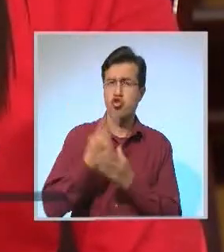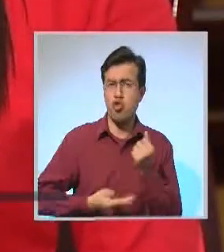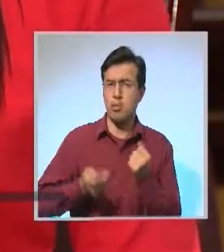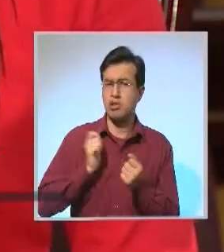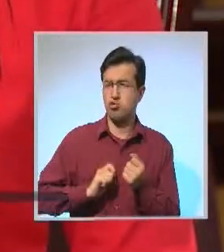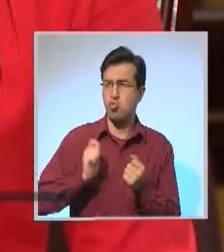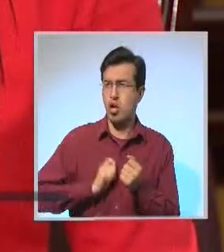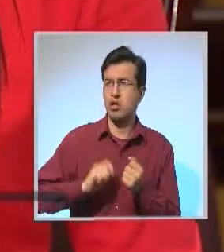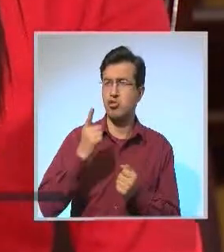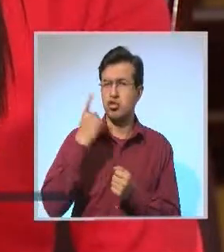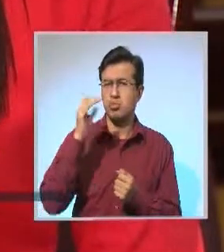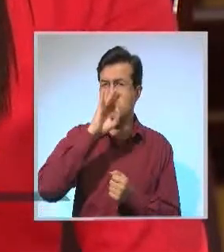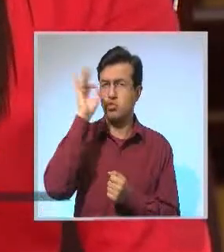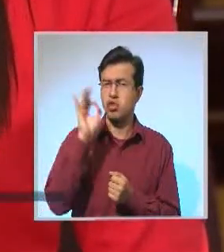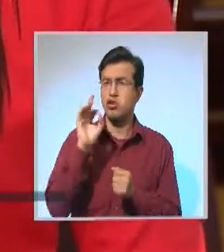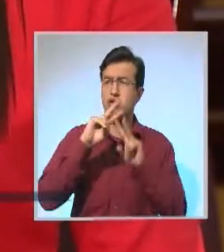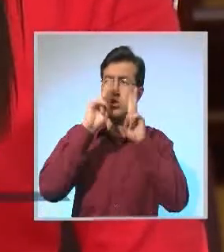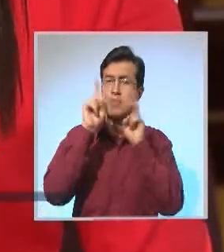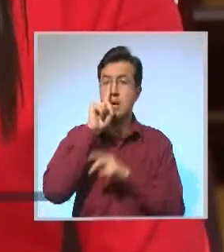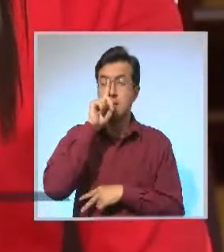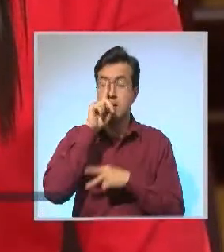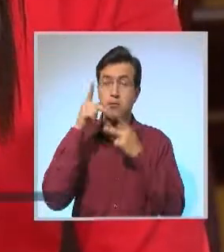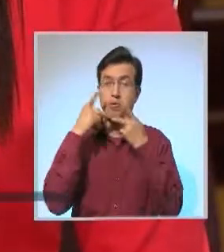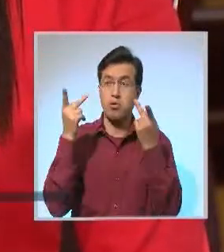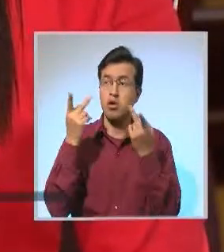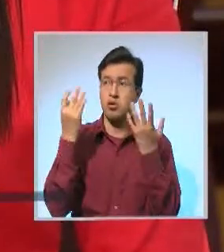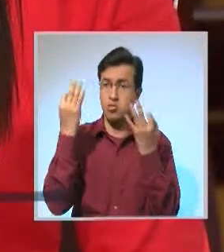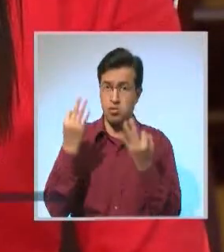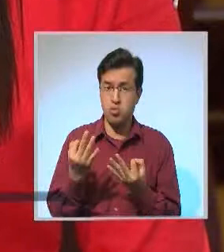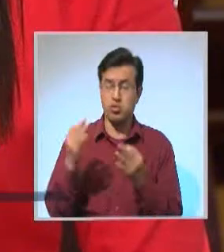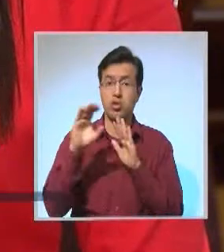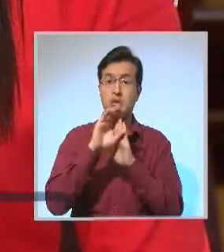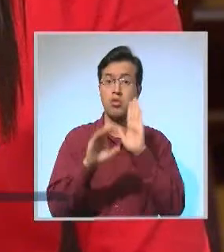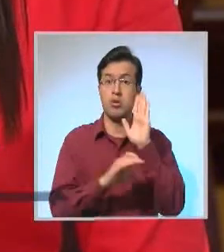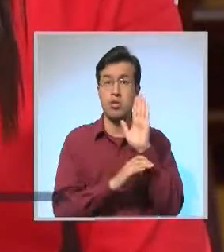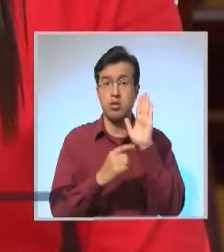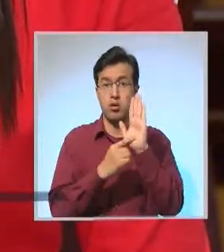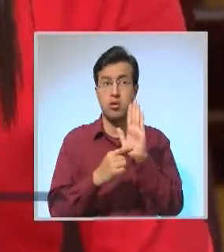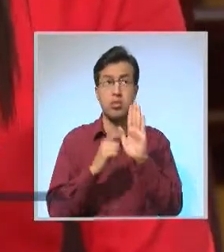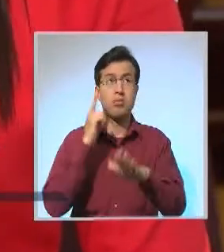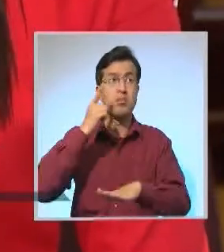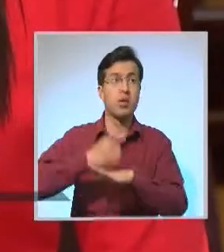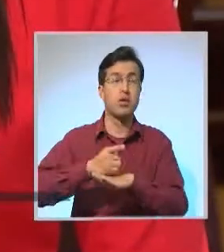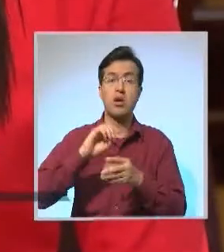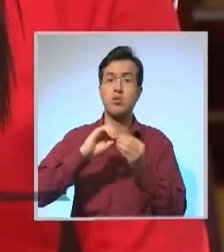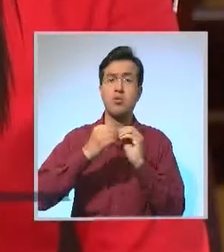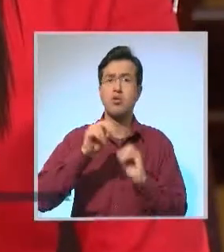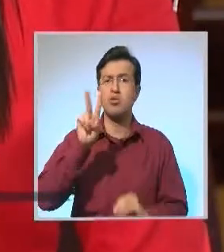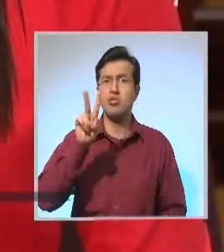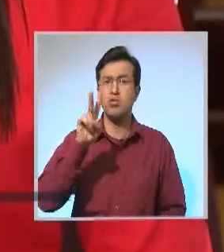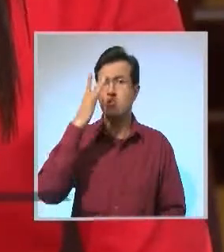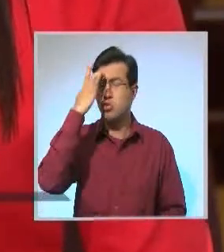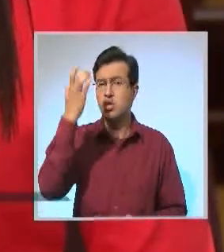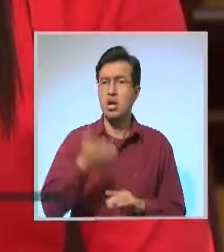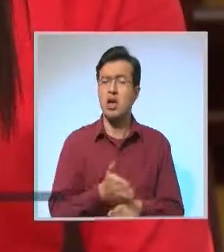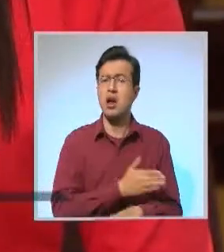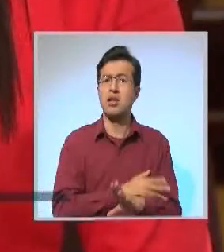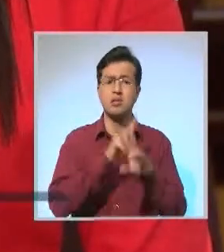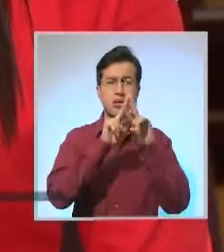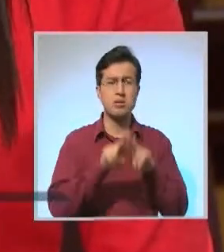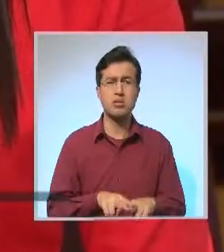particularmente en el sector público inclusive consta en el mandato constitucional número 2 él dice bueno porque no se revisó entonces